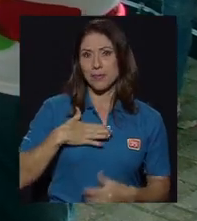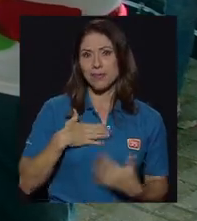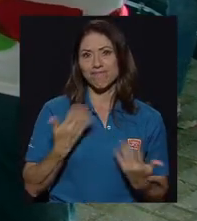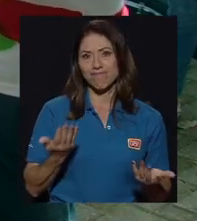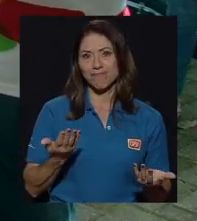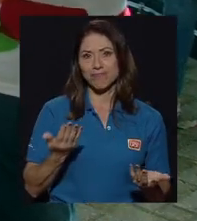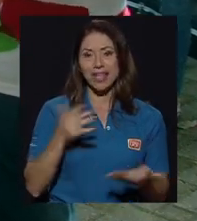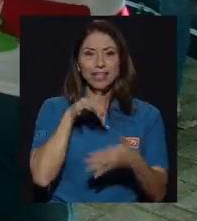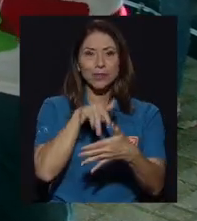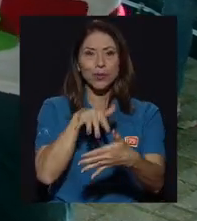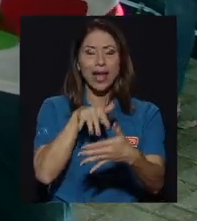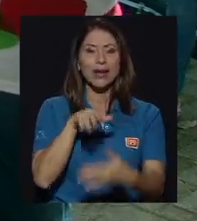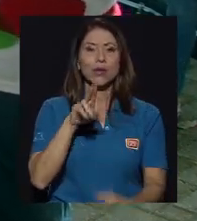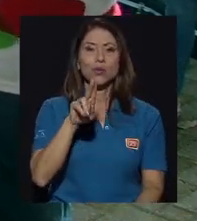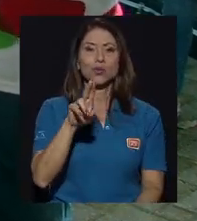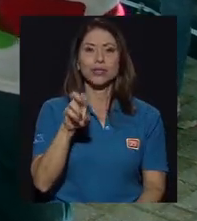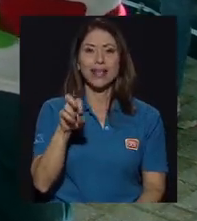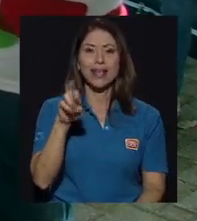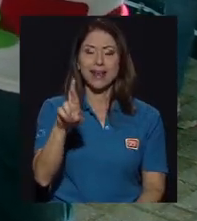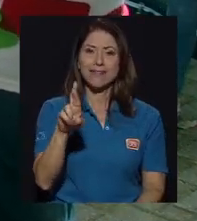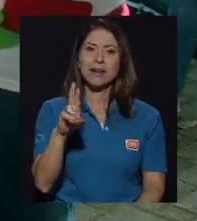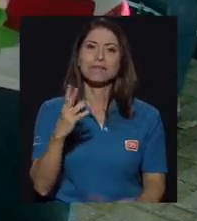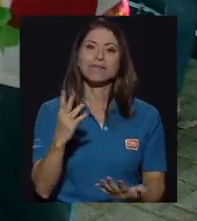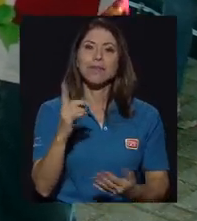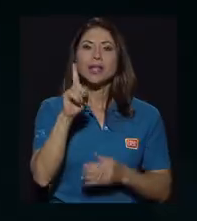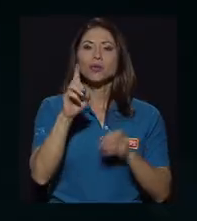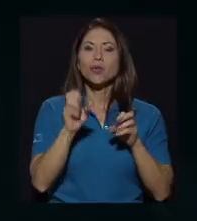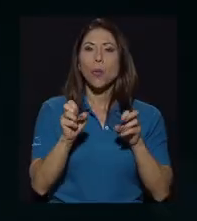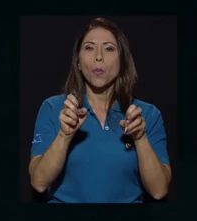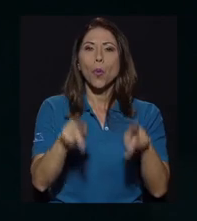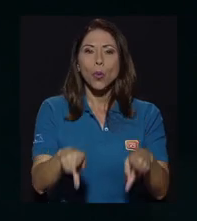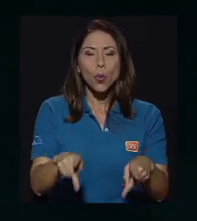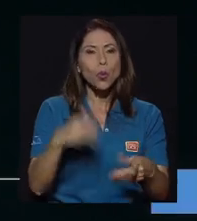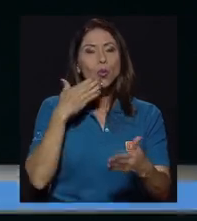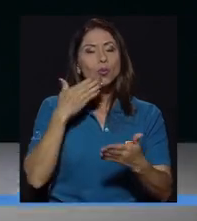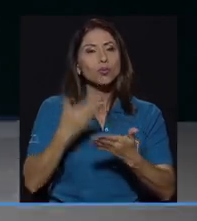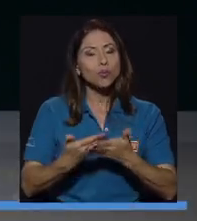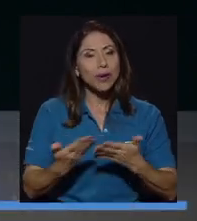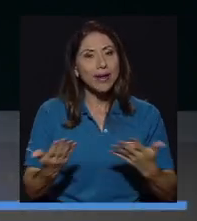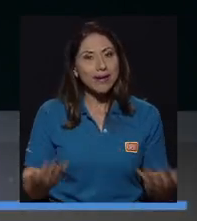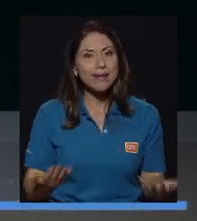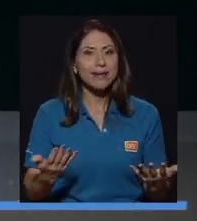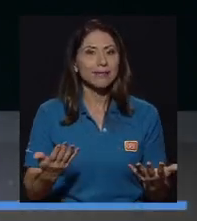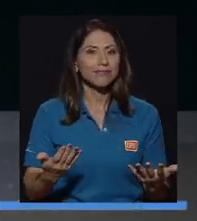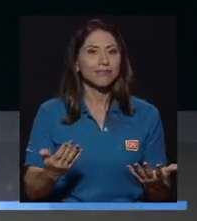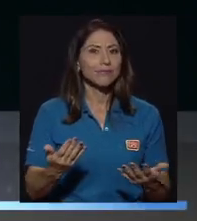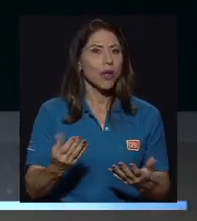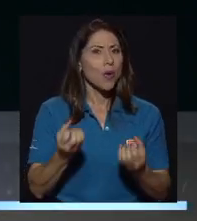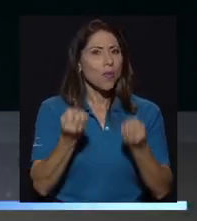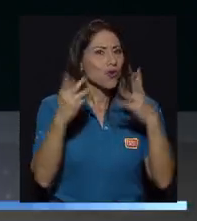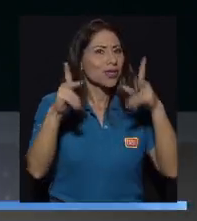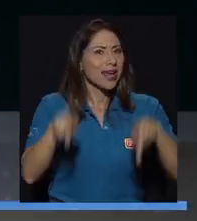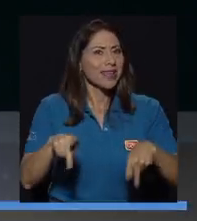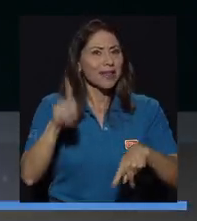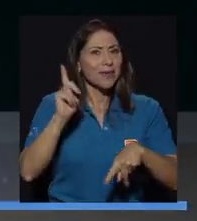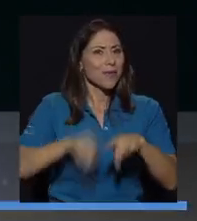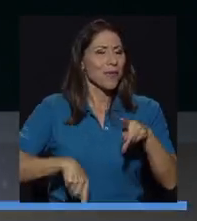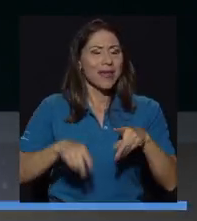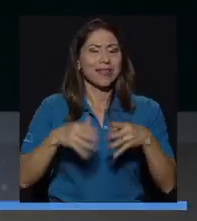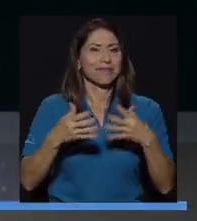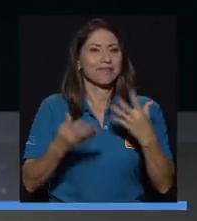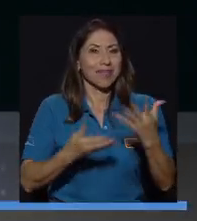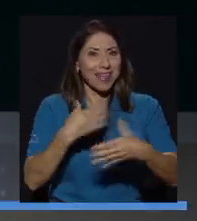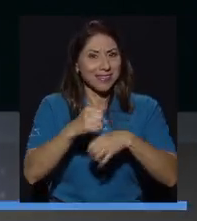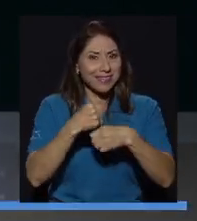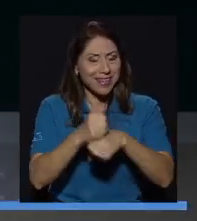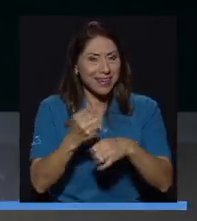estudiar en la UCR es una oportunidad bastante buena y que no mucha gente tiene el placer de